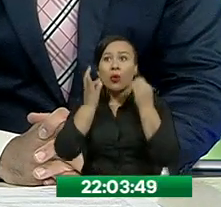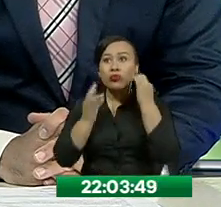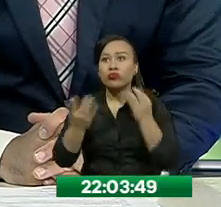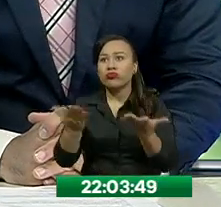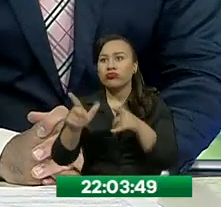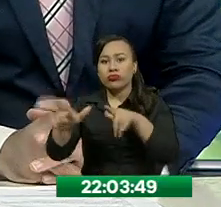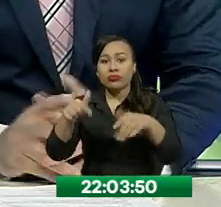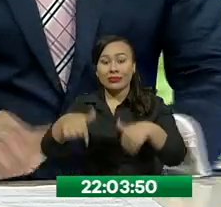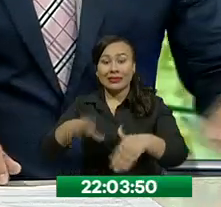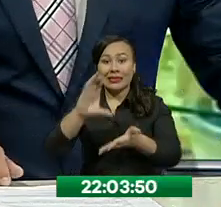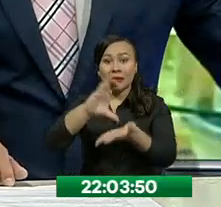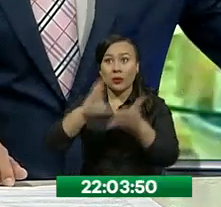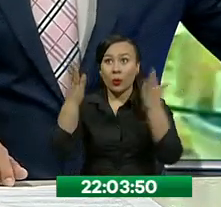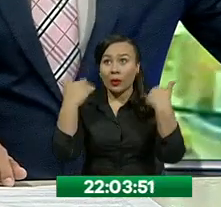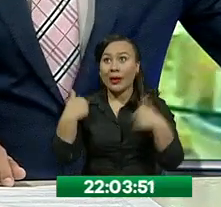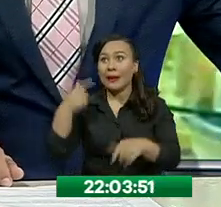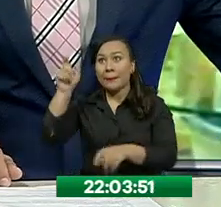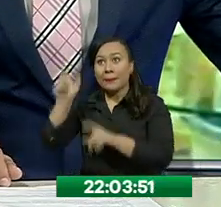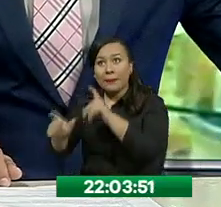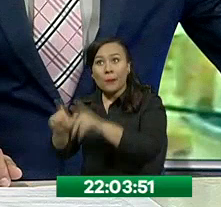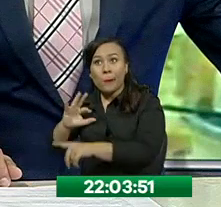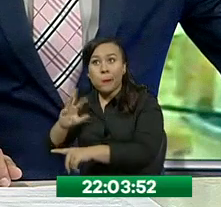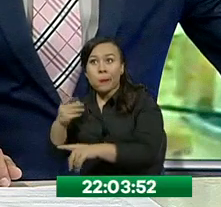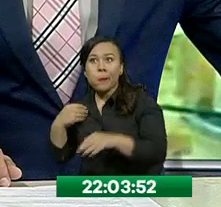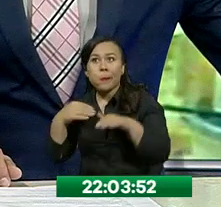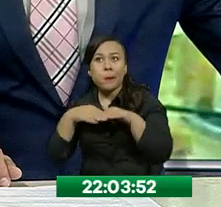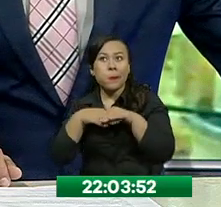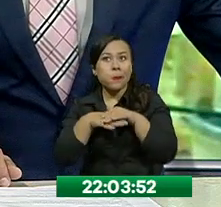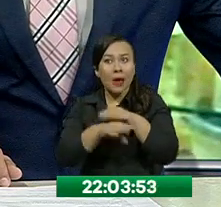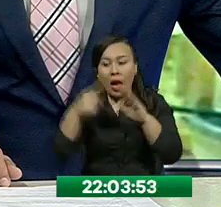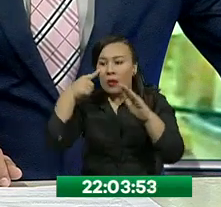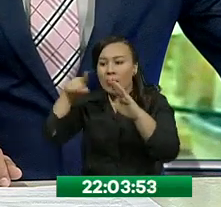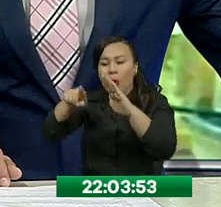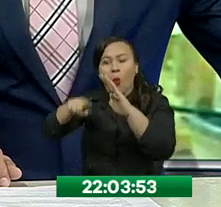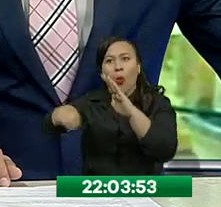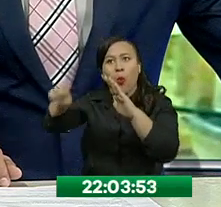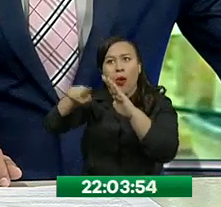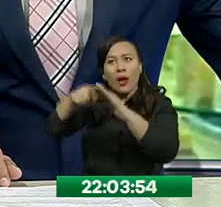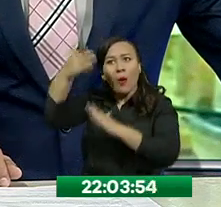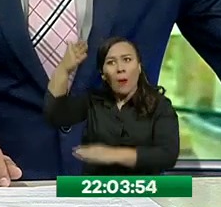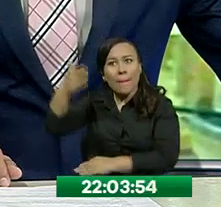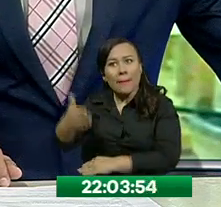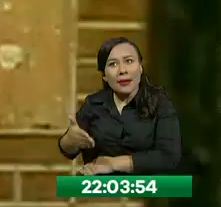de Guayaquil. Para ingresar, los antisociales abrieron un hueco en la pared.